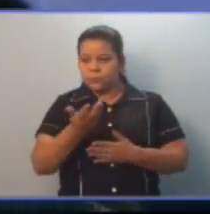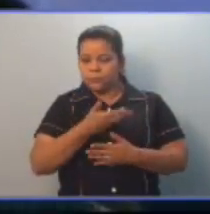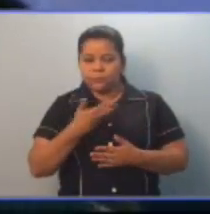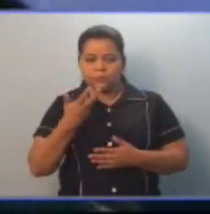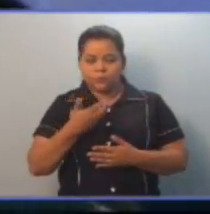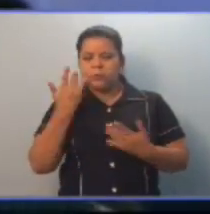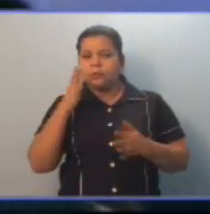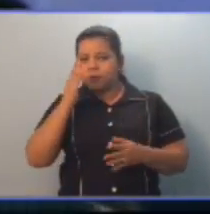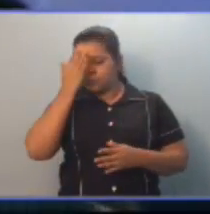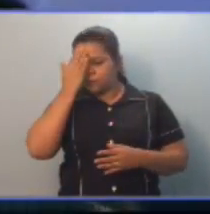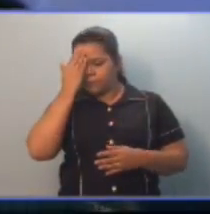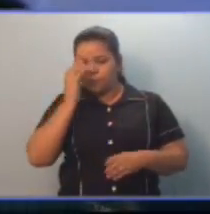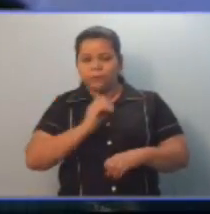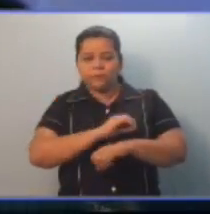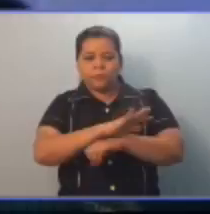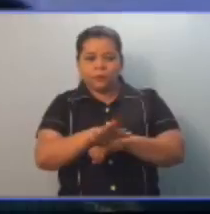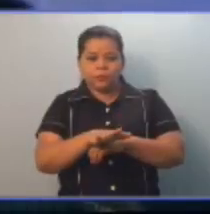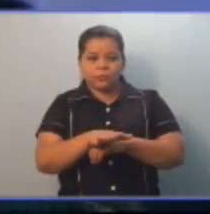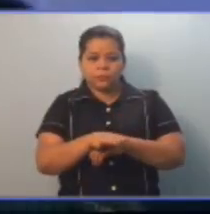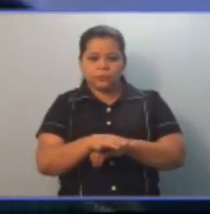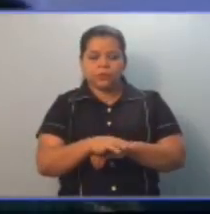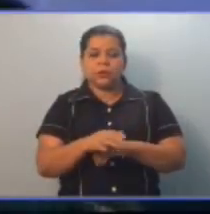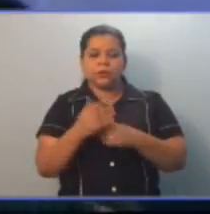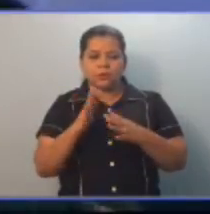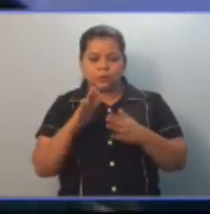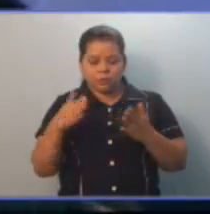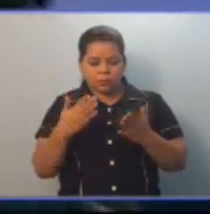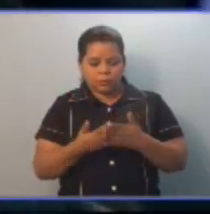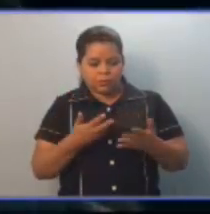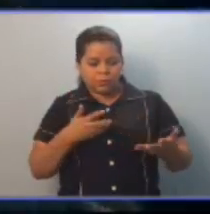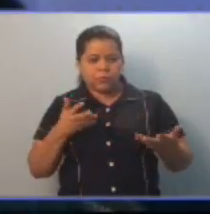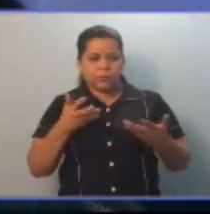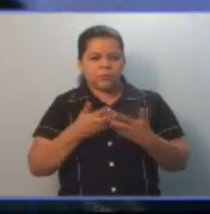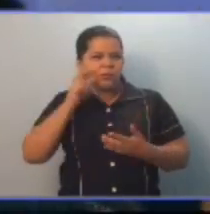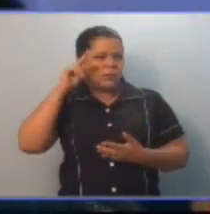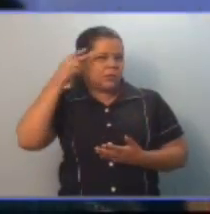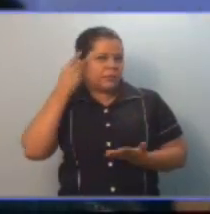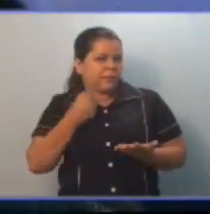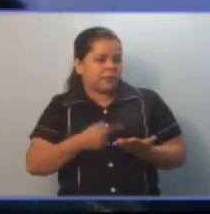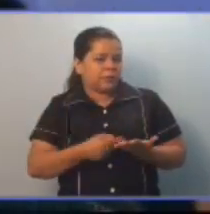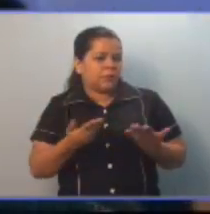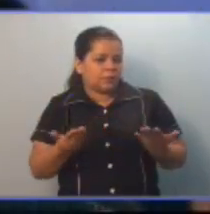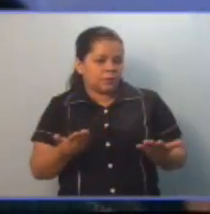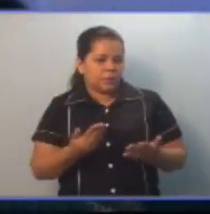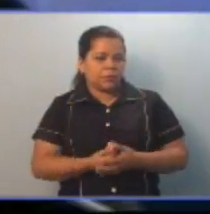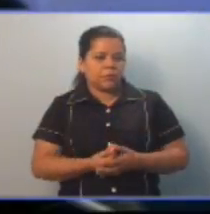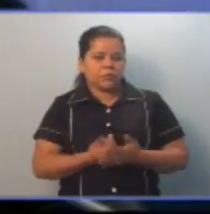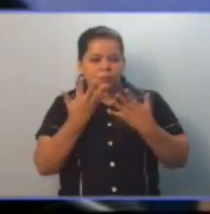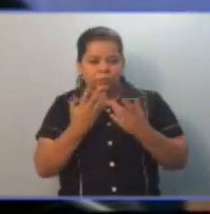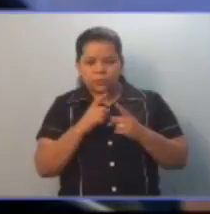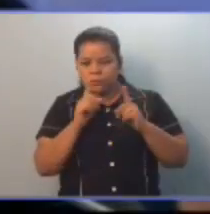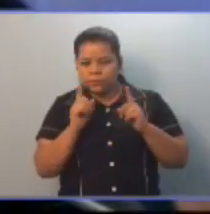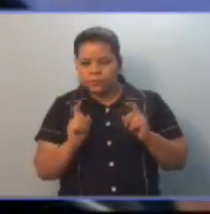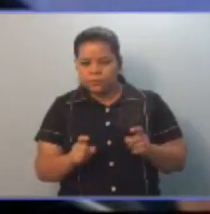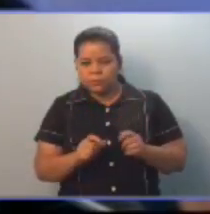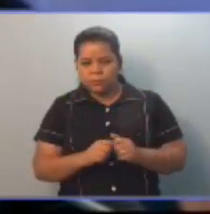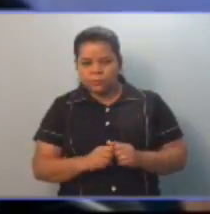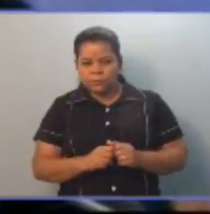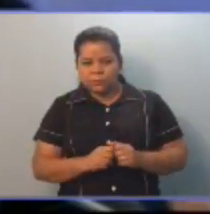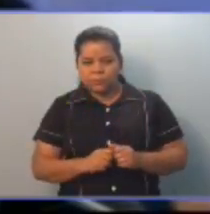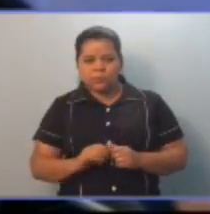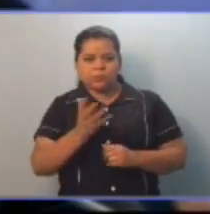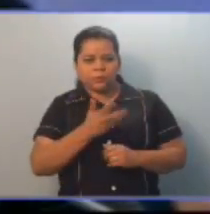Entendemos los alcances de lo que ello significa. Yo quisiera preguntar, ¿podríamos